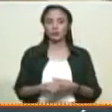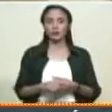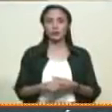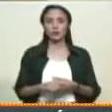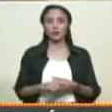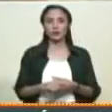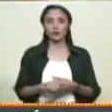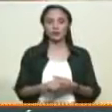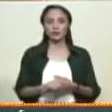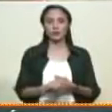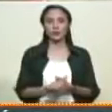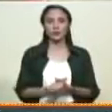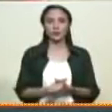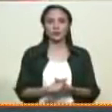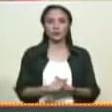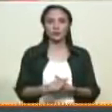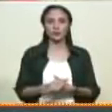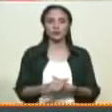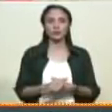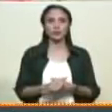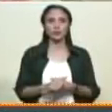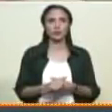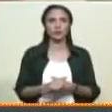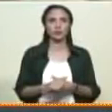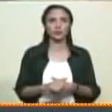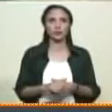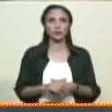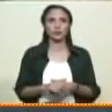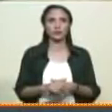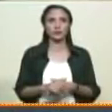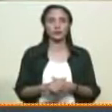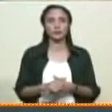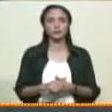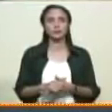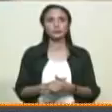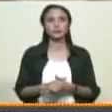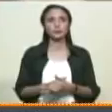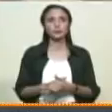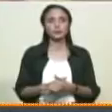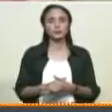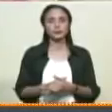Y el presidente llamó a una Asamblea Nacional Constituyente.